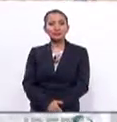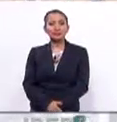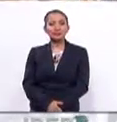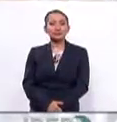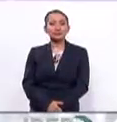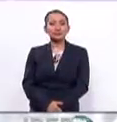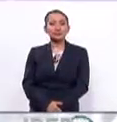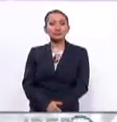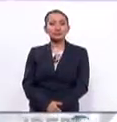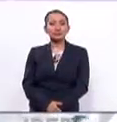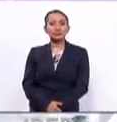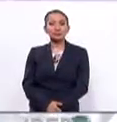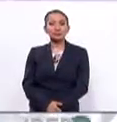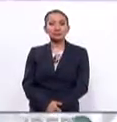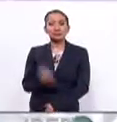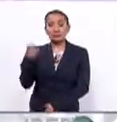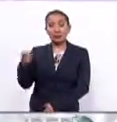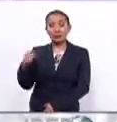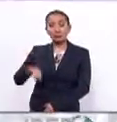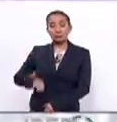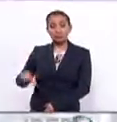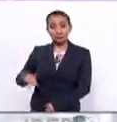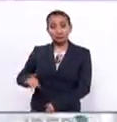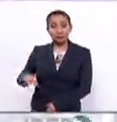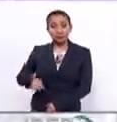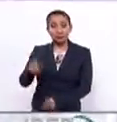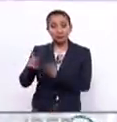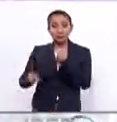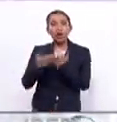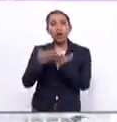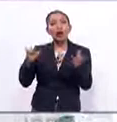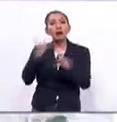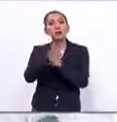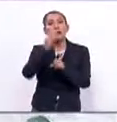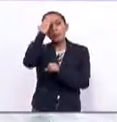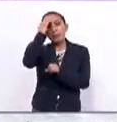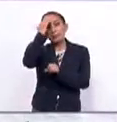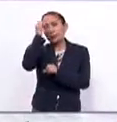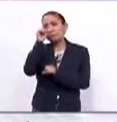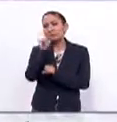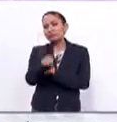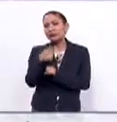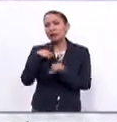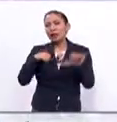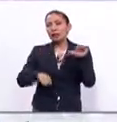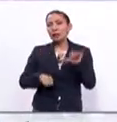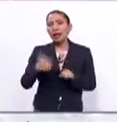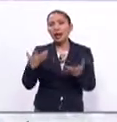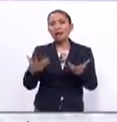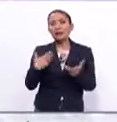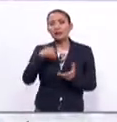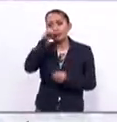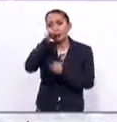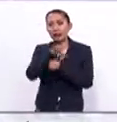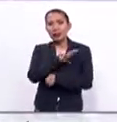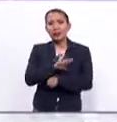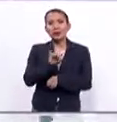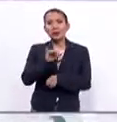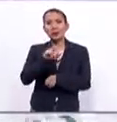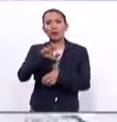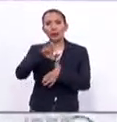pronto. Pues esta es interesantísima charla. Ahora le invito a conocer precisamente las actividades que realizó la Secretaría